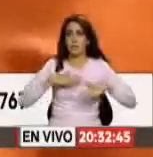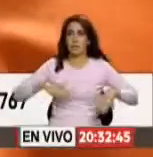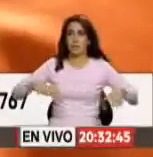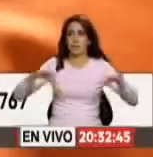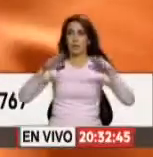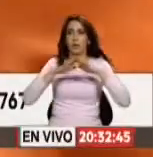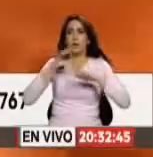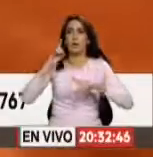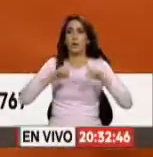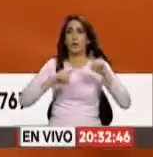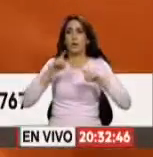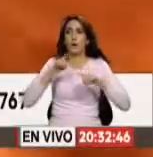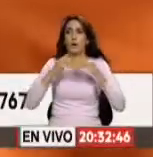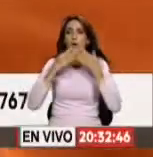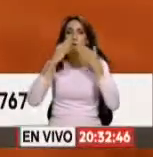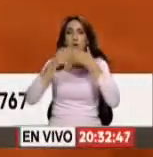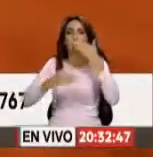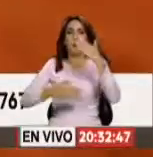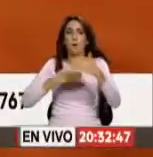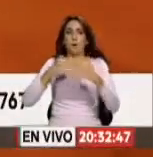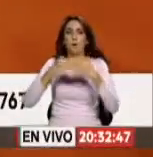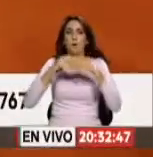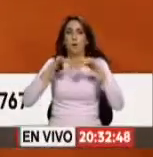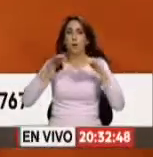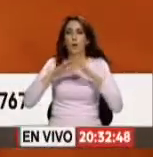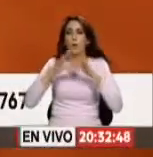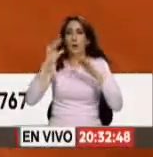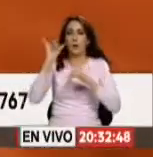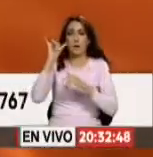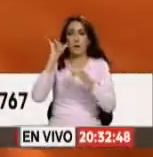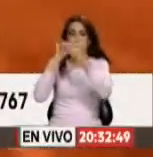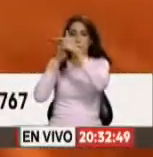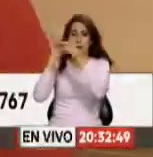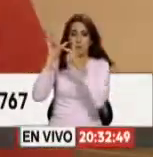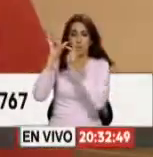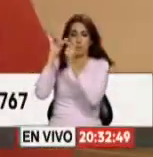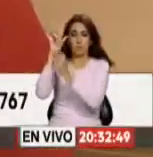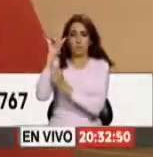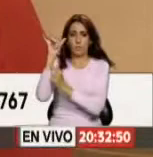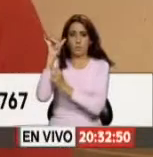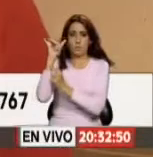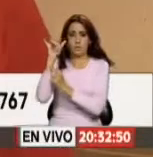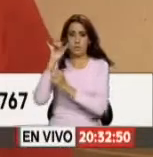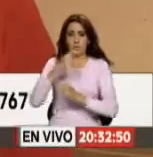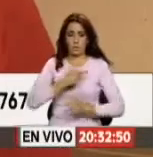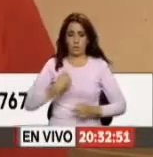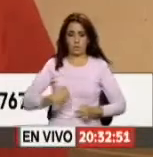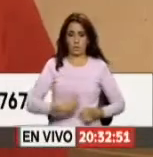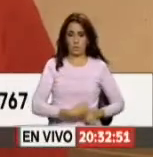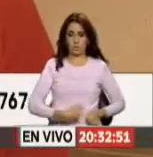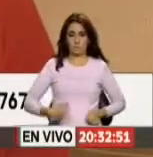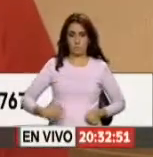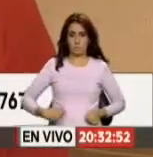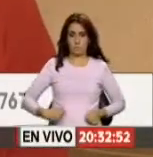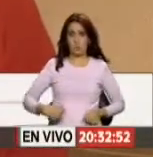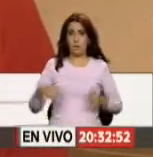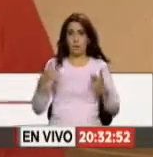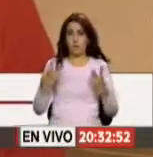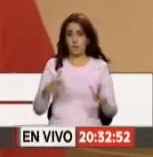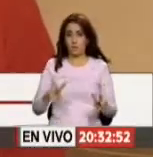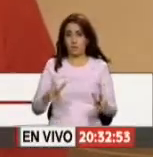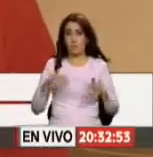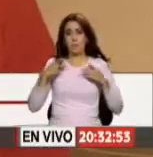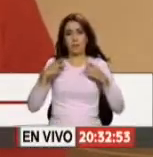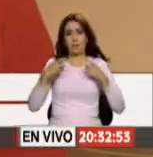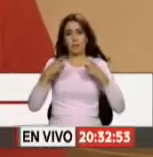descubrieron cáncer ovárico avanzado que le afectó el útero, colon e intestinos. Aparentemente era el intestino mismo, pero al momento que me